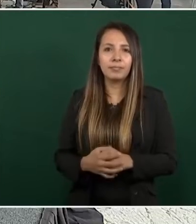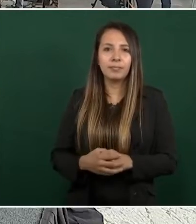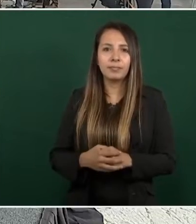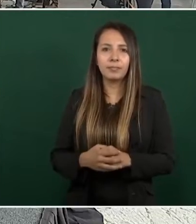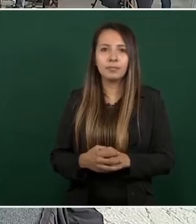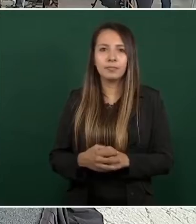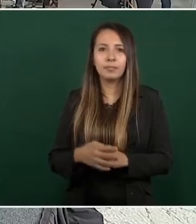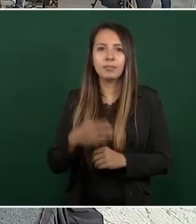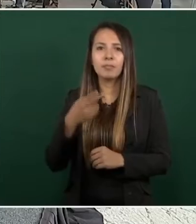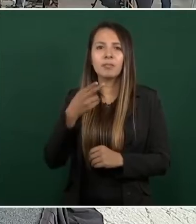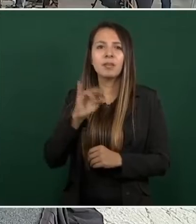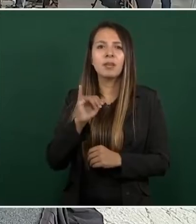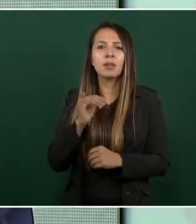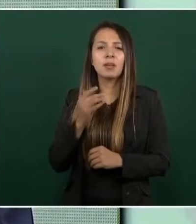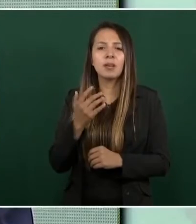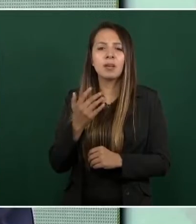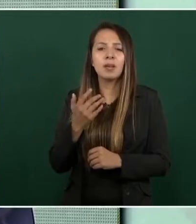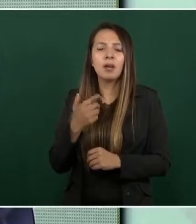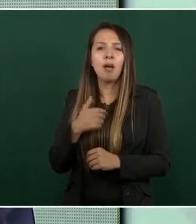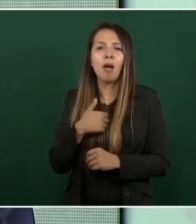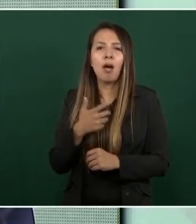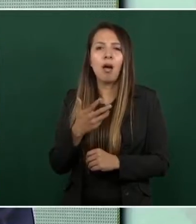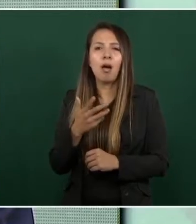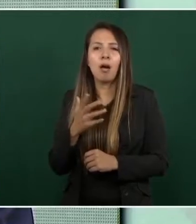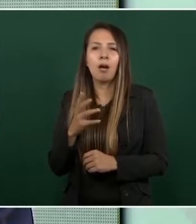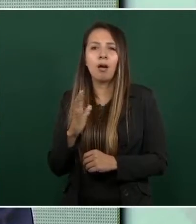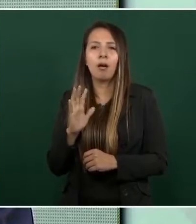ni de nepotismo,